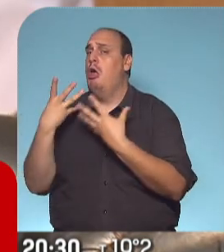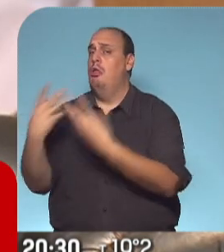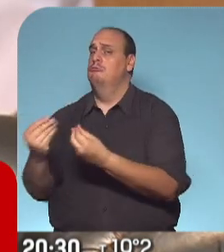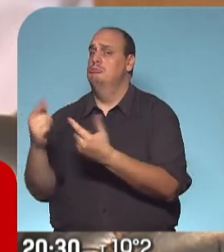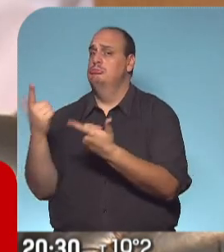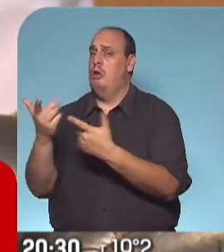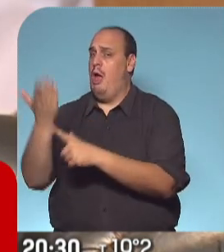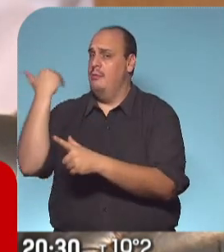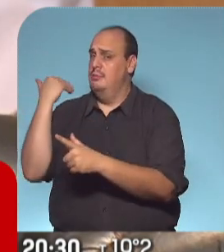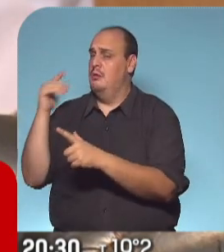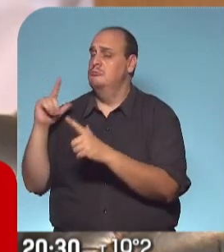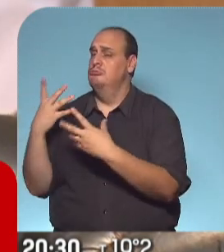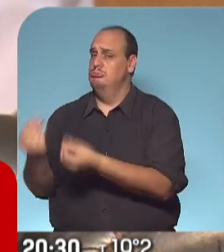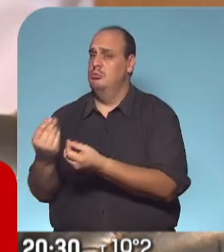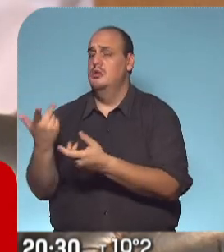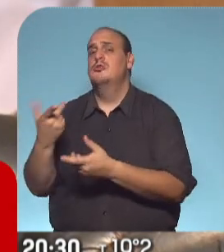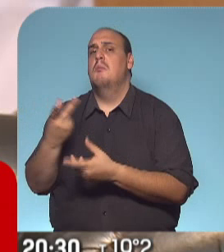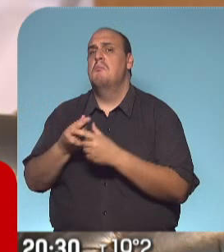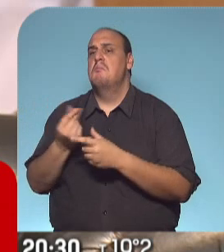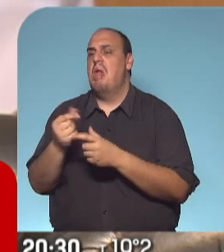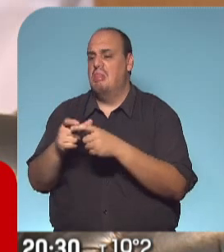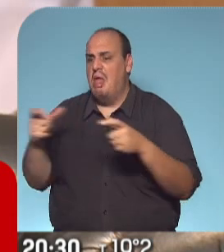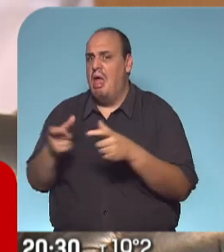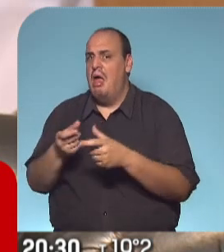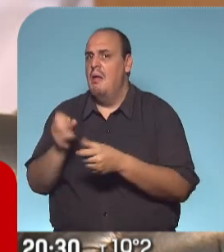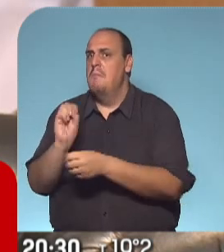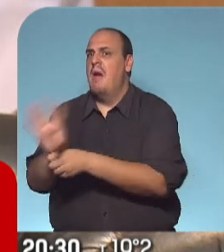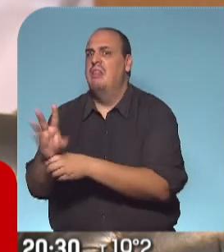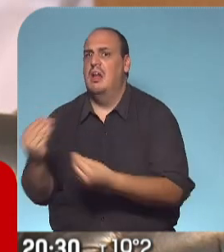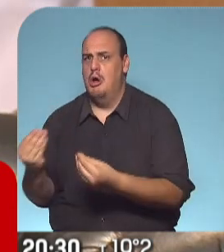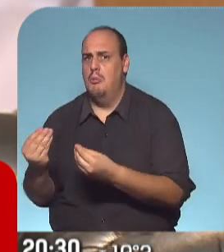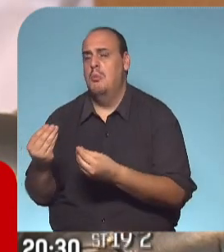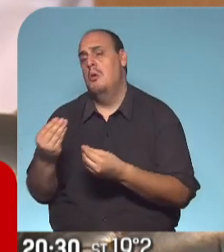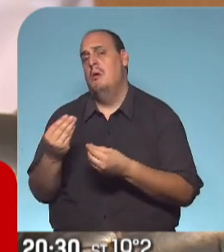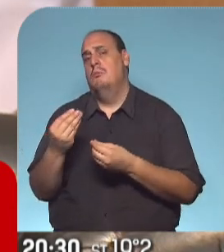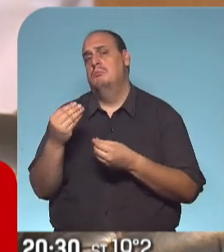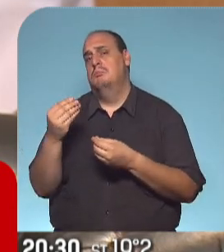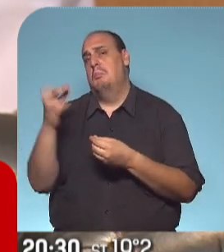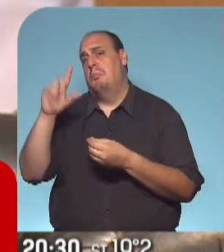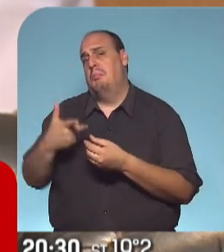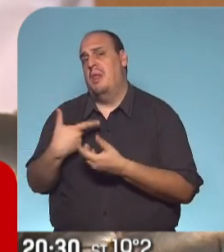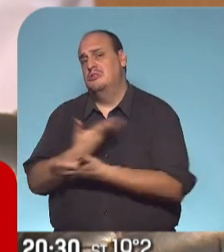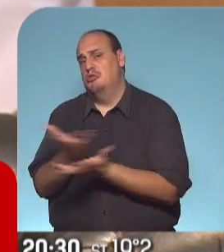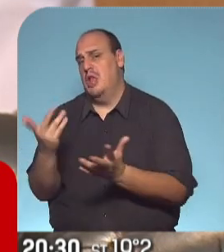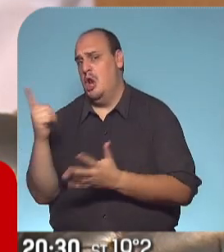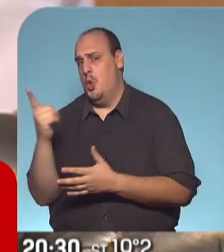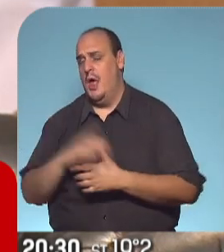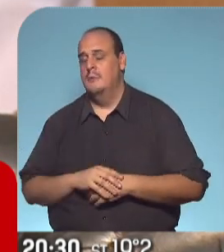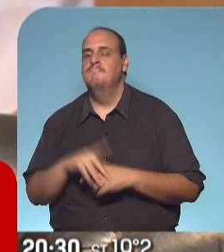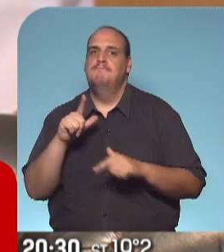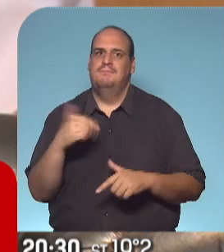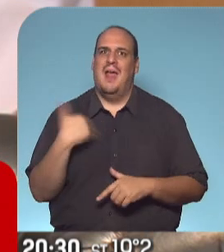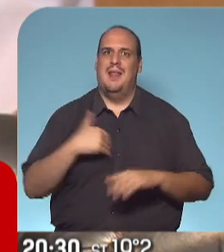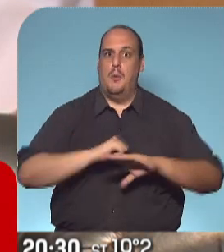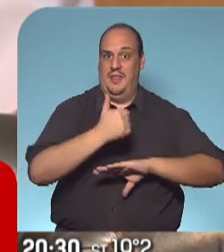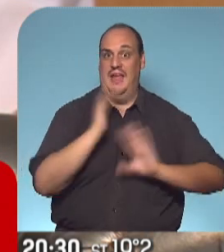llegar efectivo, dinero a la gente, porque no tienen estos esquemas. De modo que en ese sentido Argentina tuvo una ventaja. Hay veces